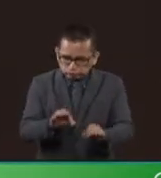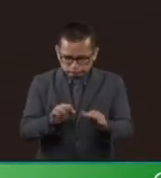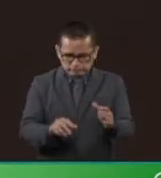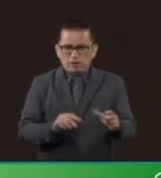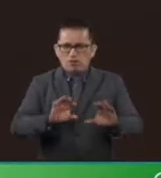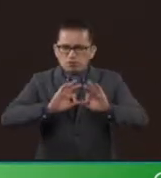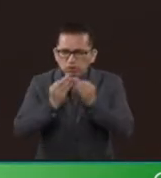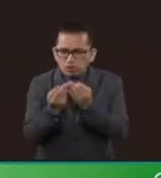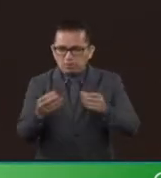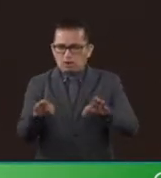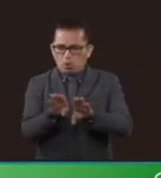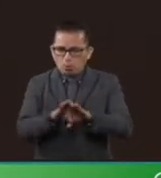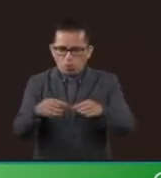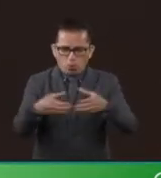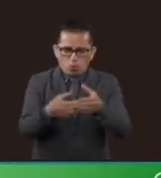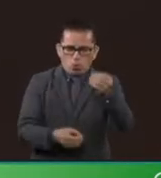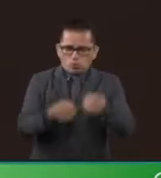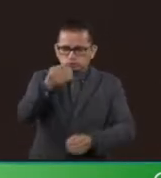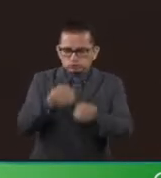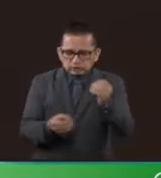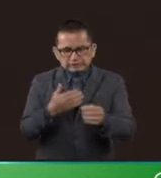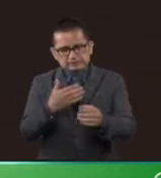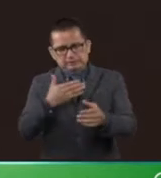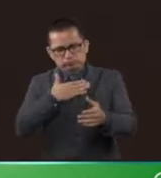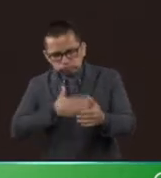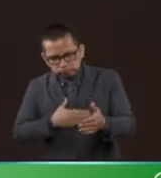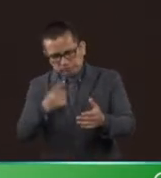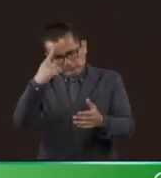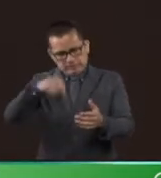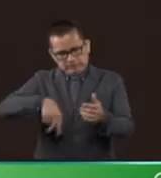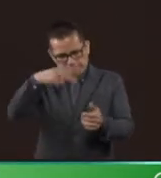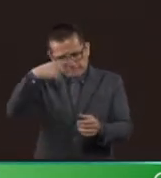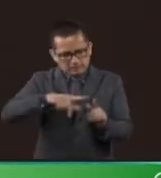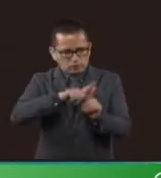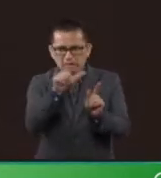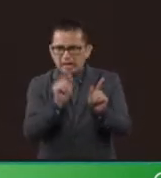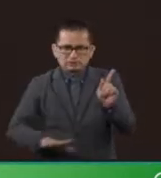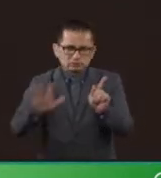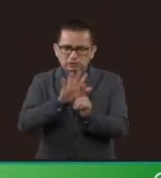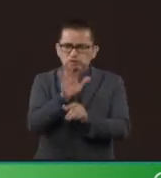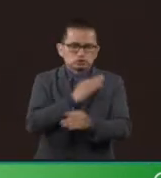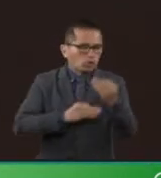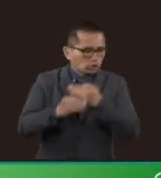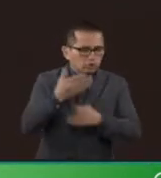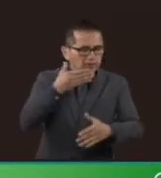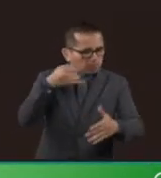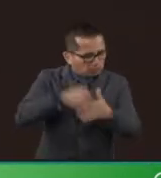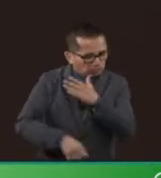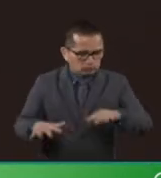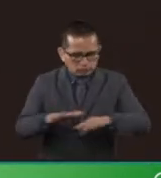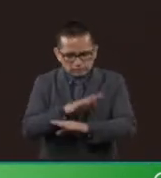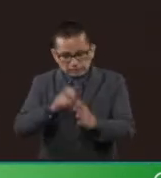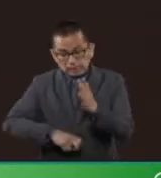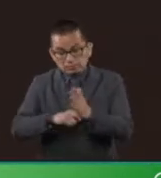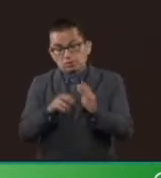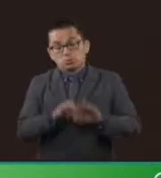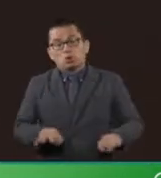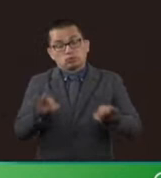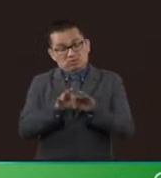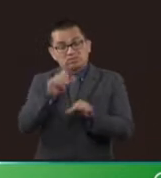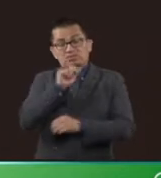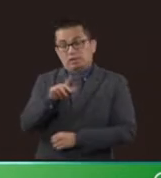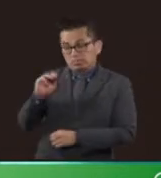hasta los máximos órganos de justicia en el país y por supuesto también el fortalecimiento de las policías locales pese a los